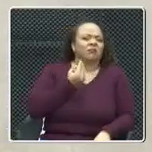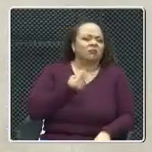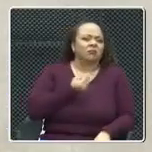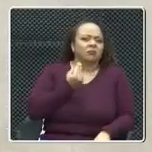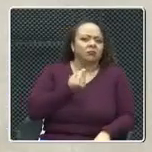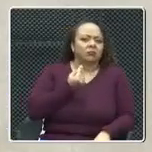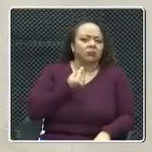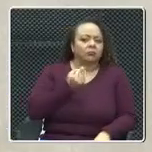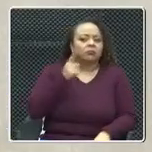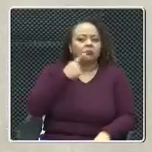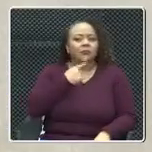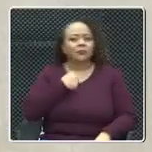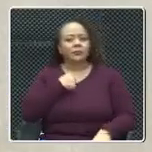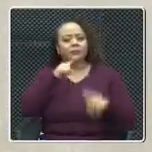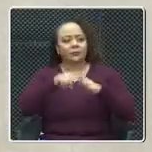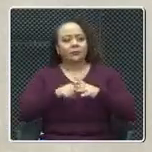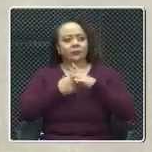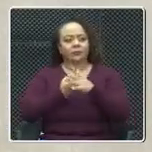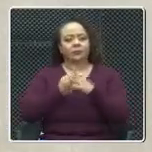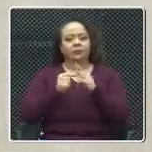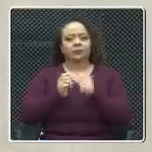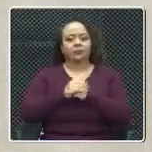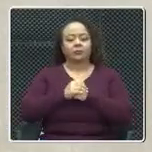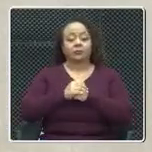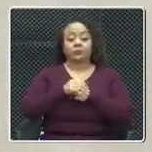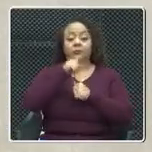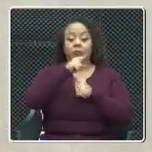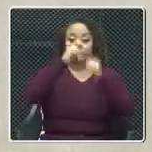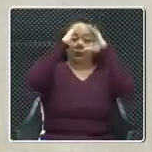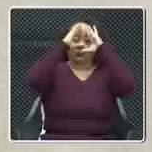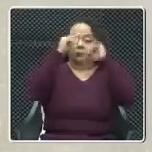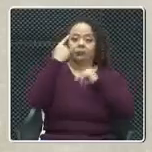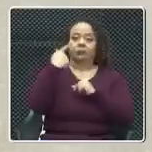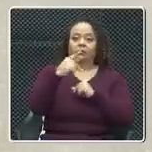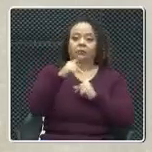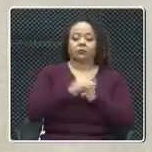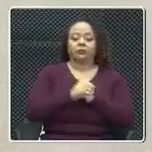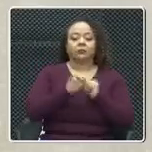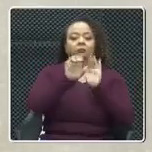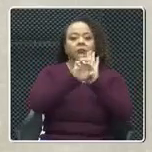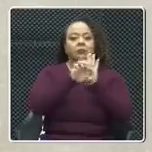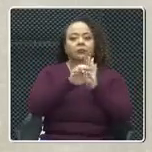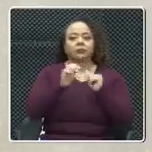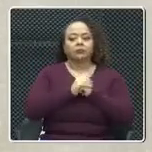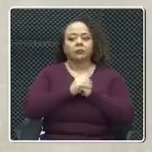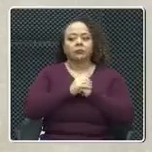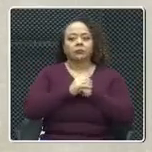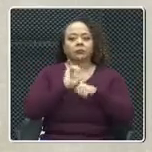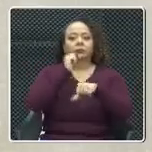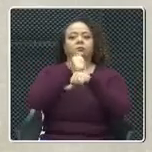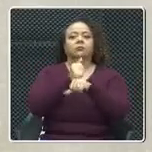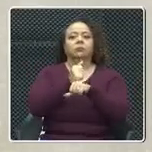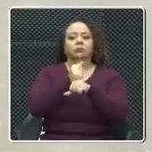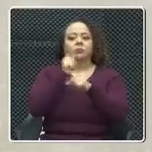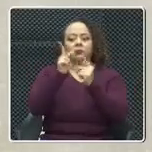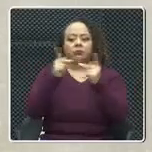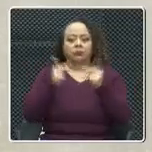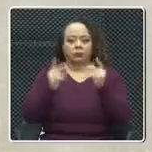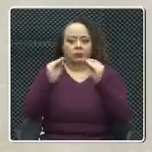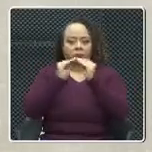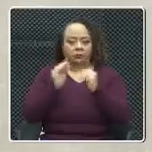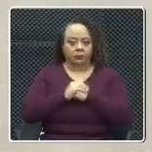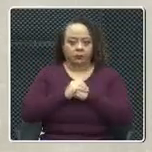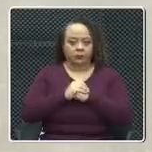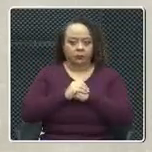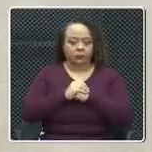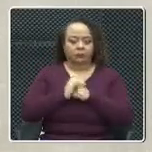Uh-huh. ¿Verdad? Usted nos dijo que a partir de que usted reporta el riesgo, claro, por ejemplo, va a poner una plaza más en ese puesto de trabajo,